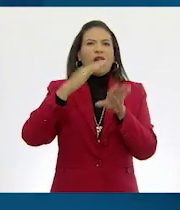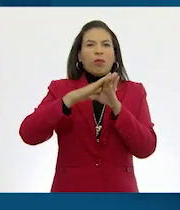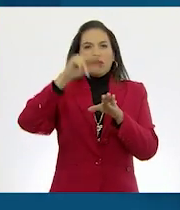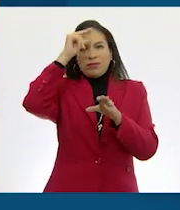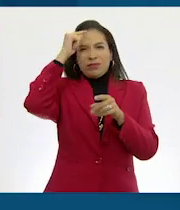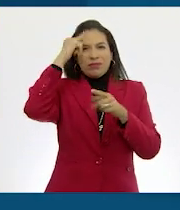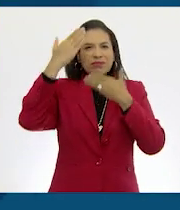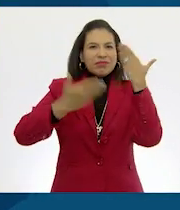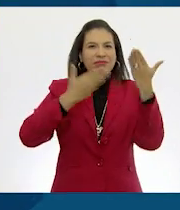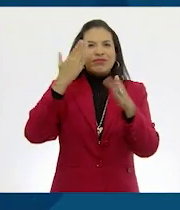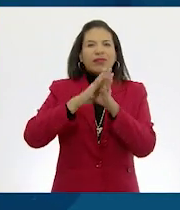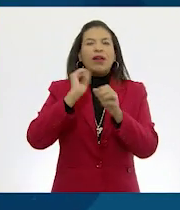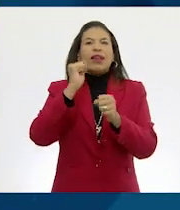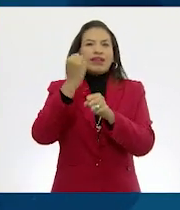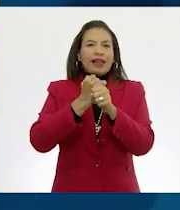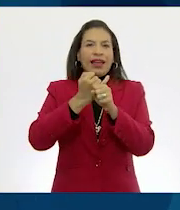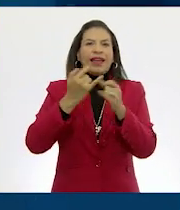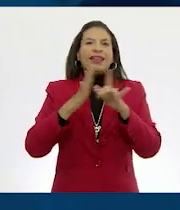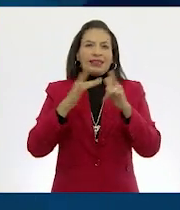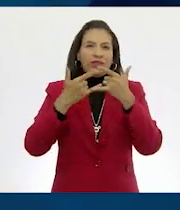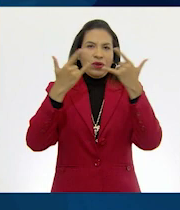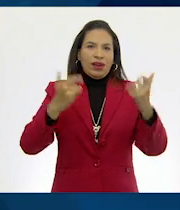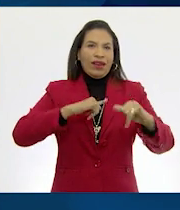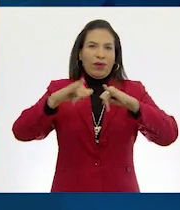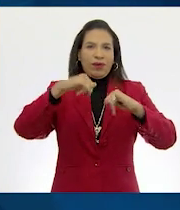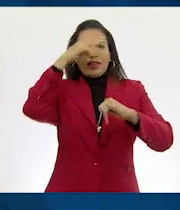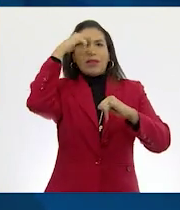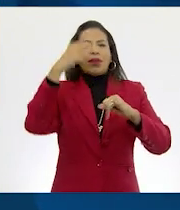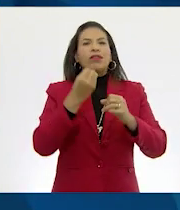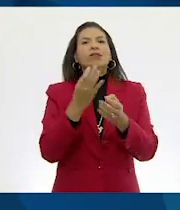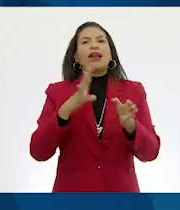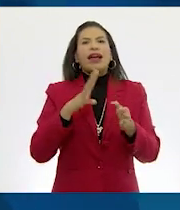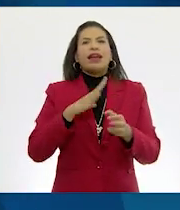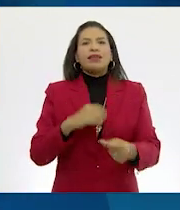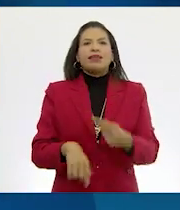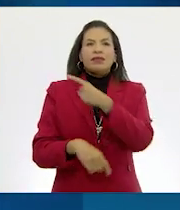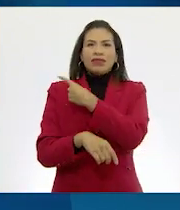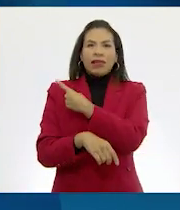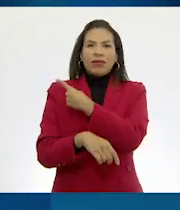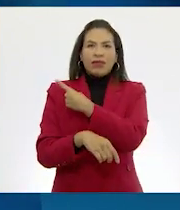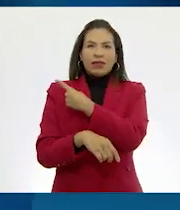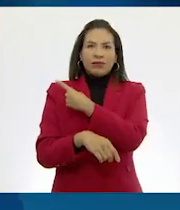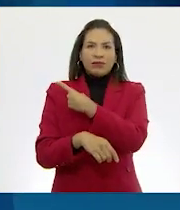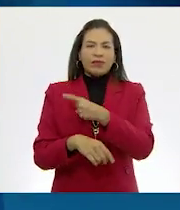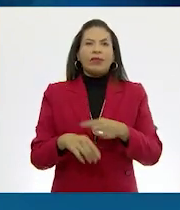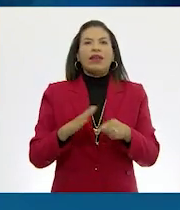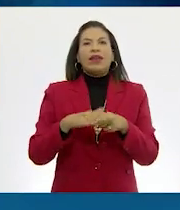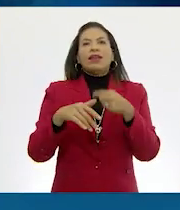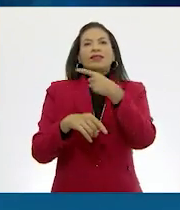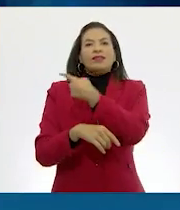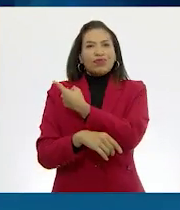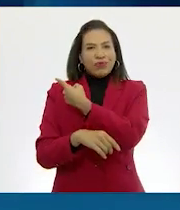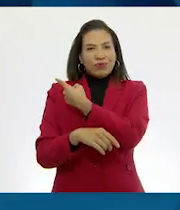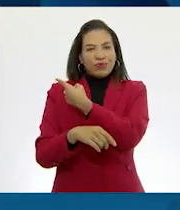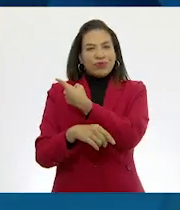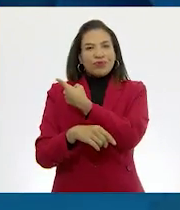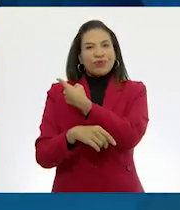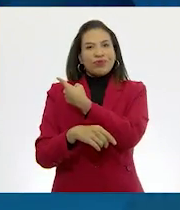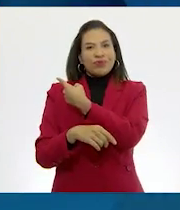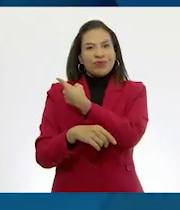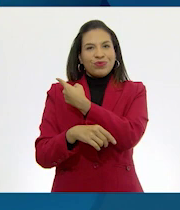ocuparon de estudiar la historia y geografía de México, entre ellos Manuel Orozco Iberra, Guillermo Prieto,